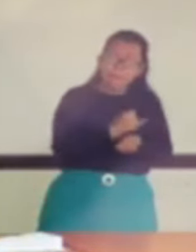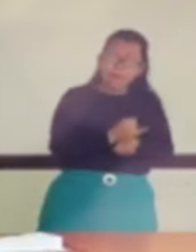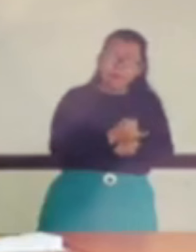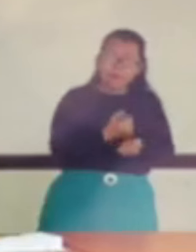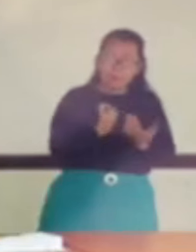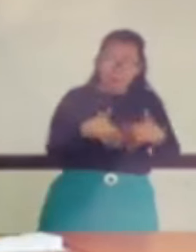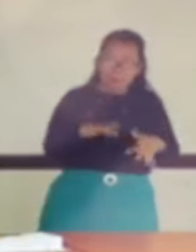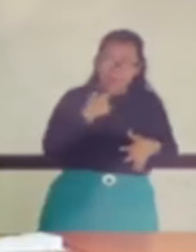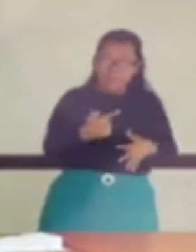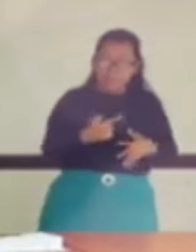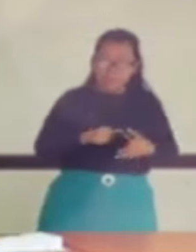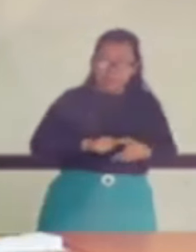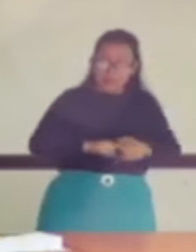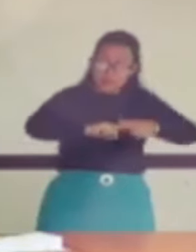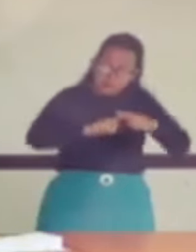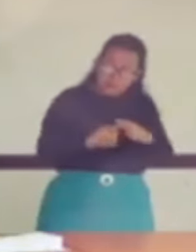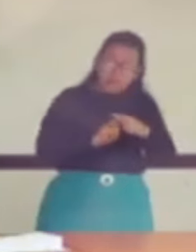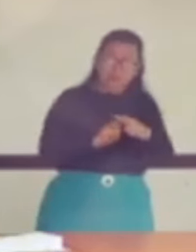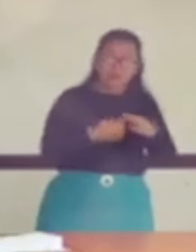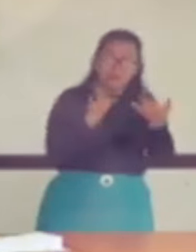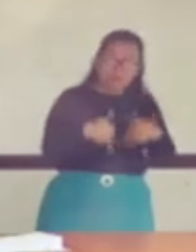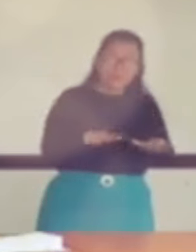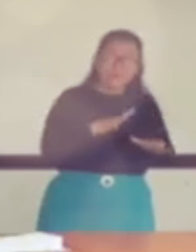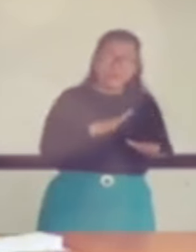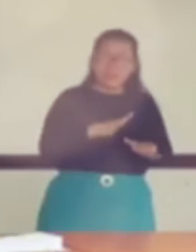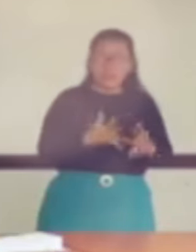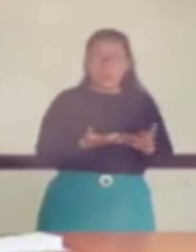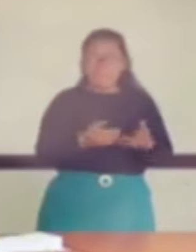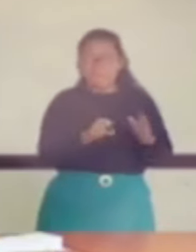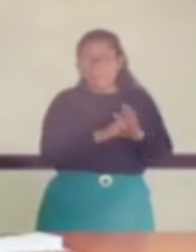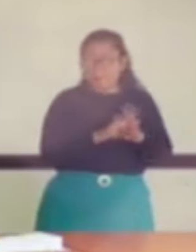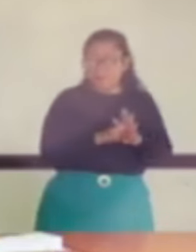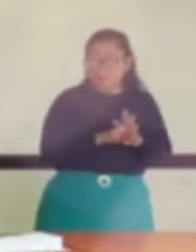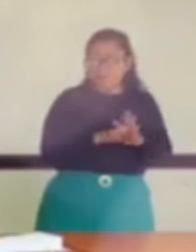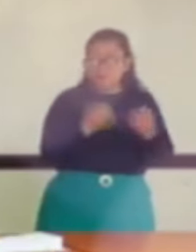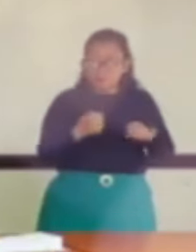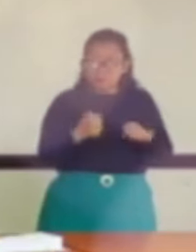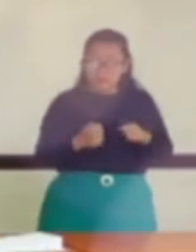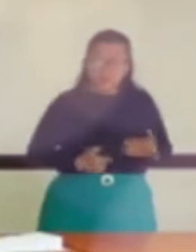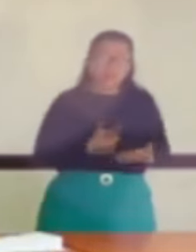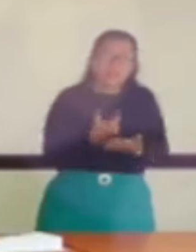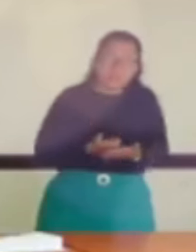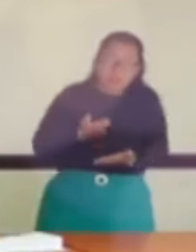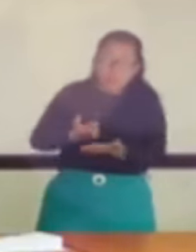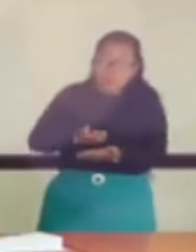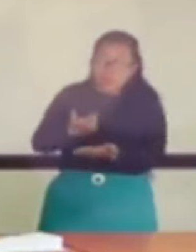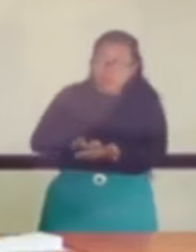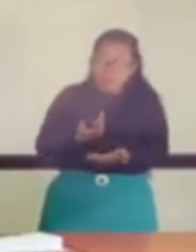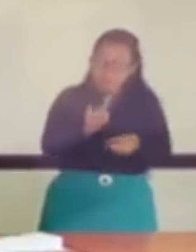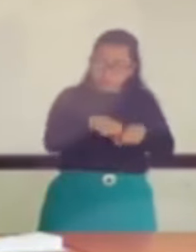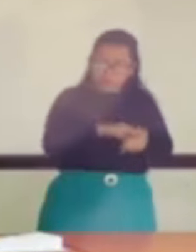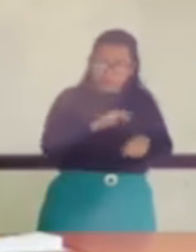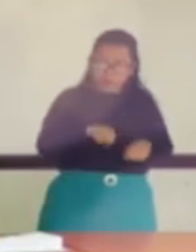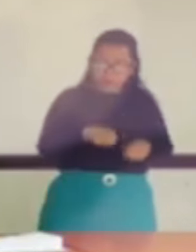Como decíamos al principio, se estableció en virtud de que, no obstante que se hacían las compras regulares de los